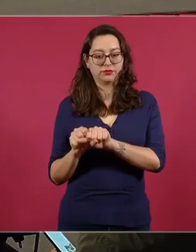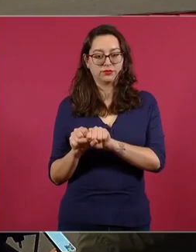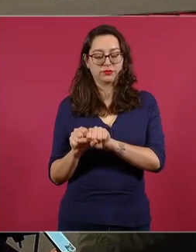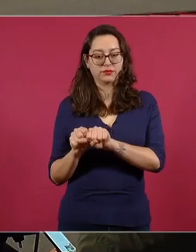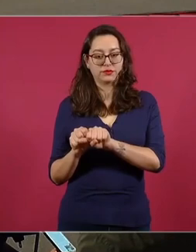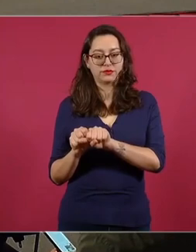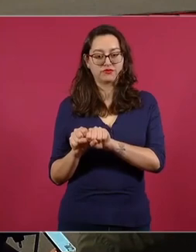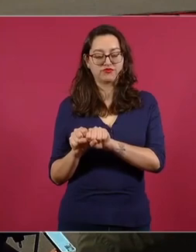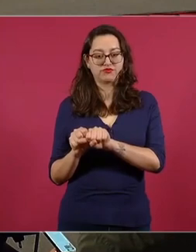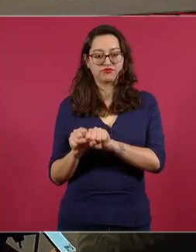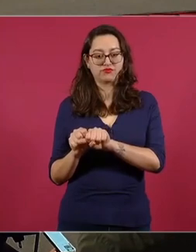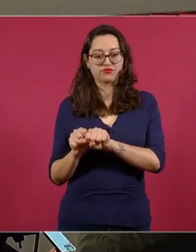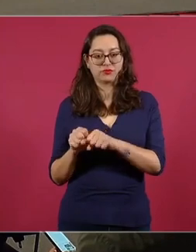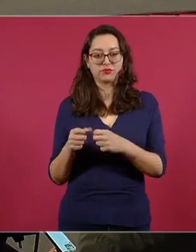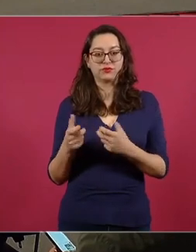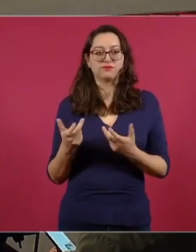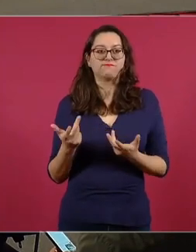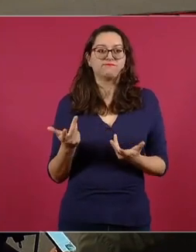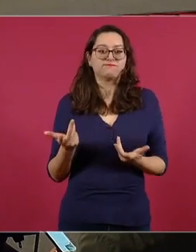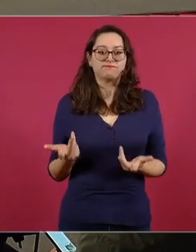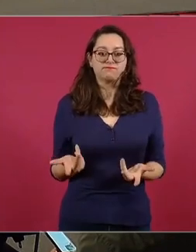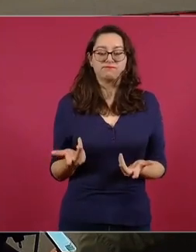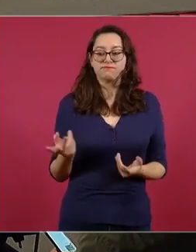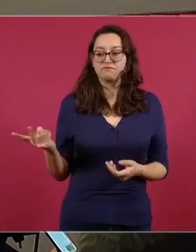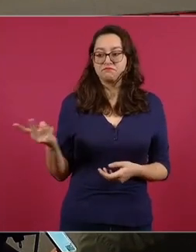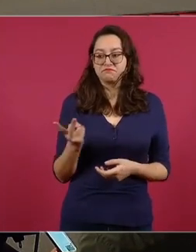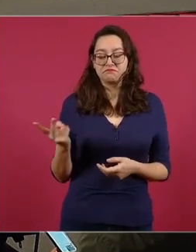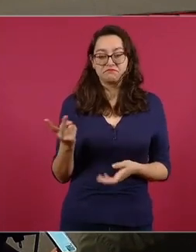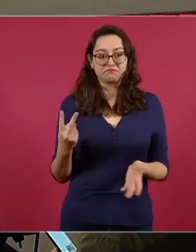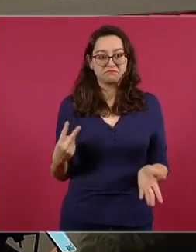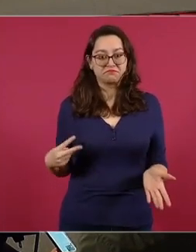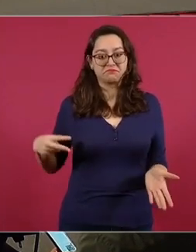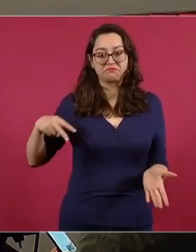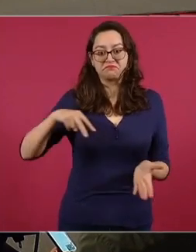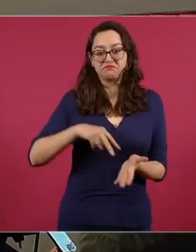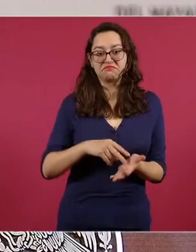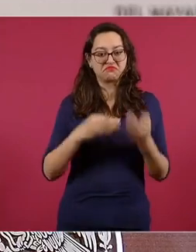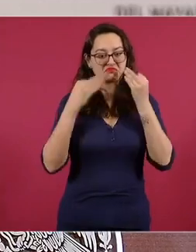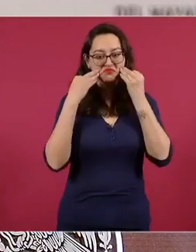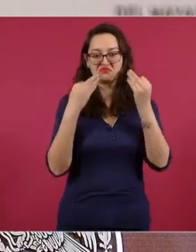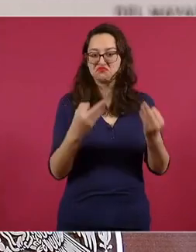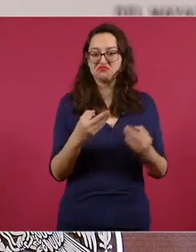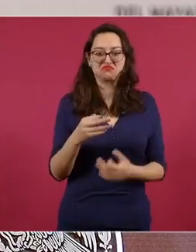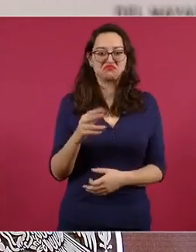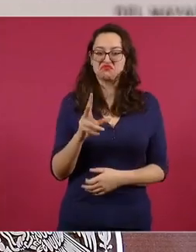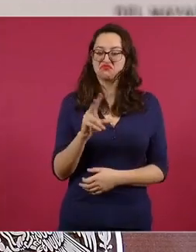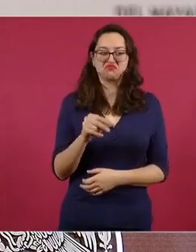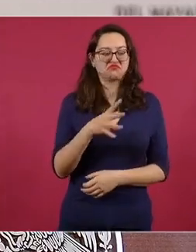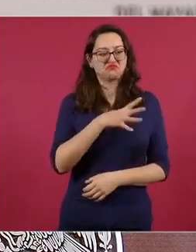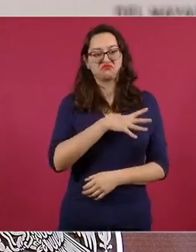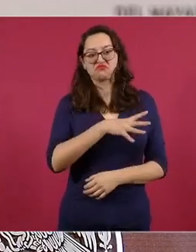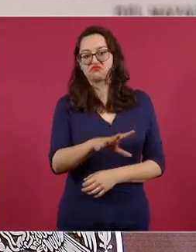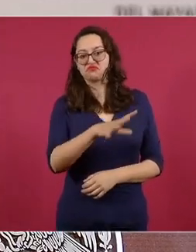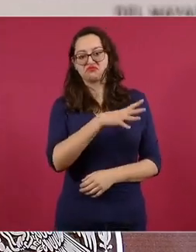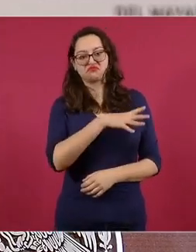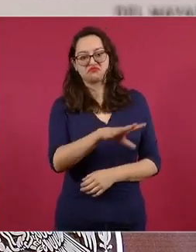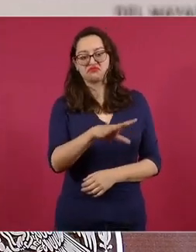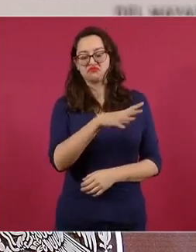Ellos fueron, como se negaron a comparecer ante la Corte,